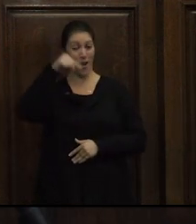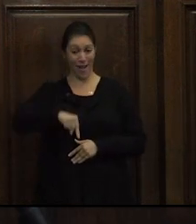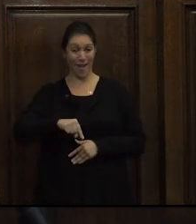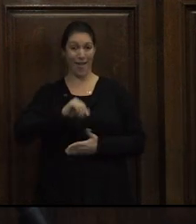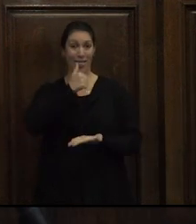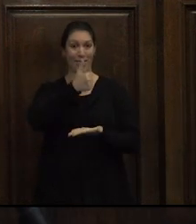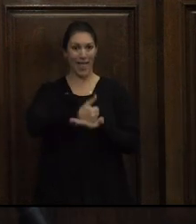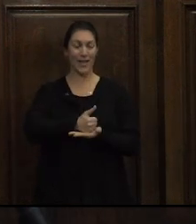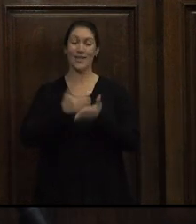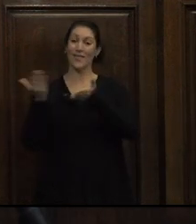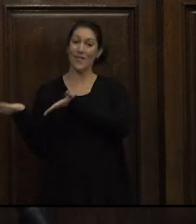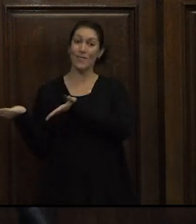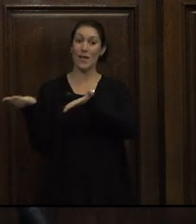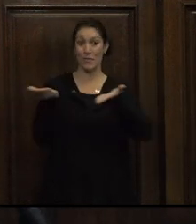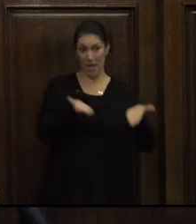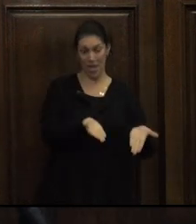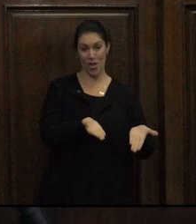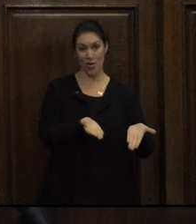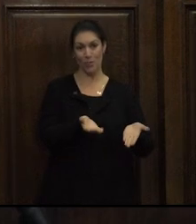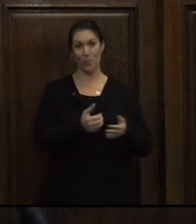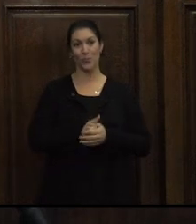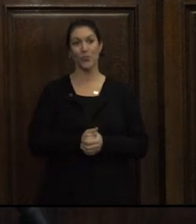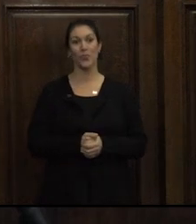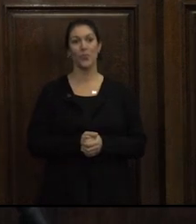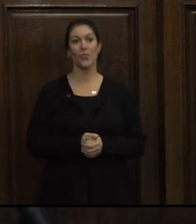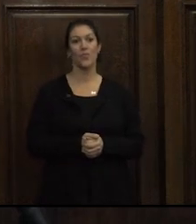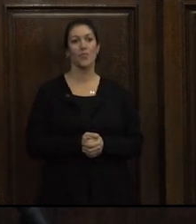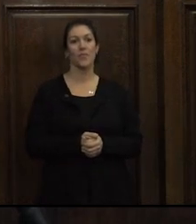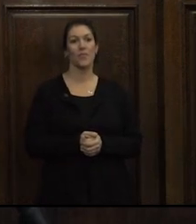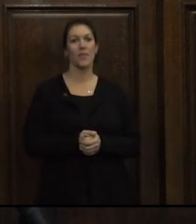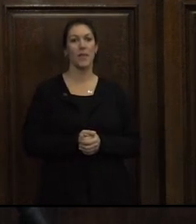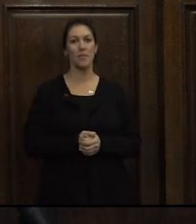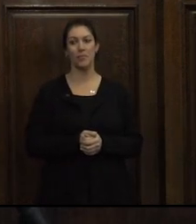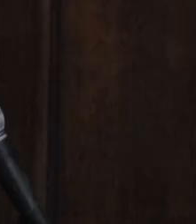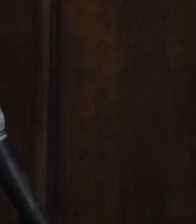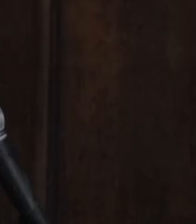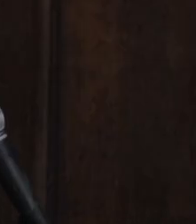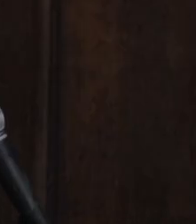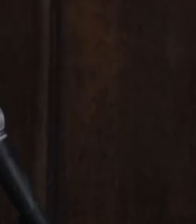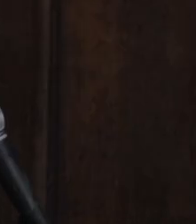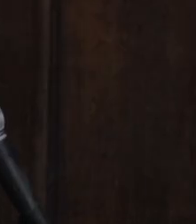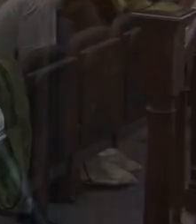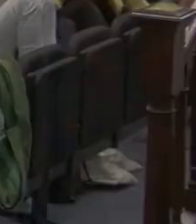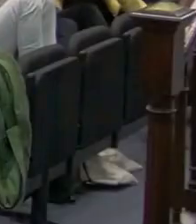aquí. Así que bienvenidos y arriba del escenario.